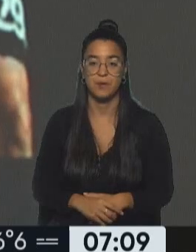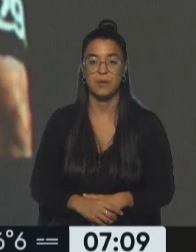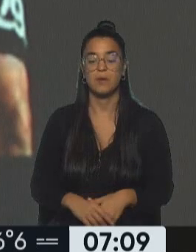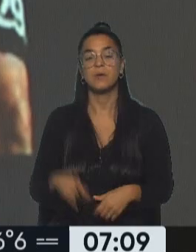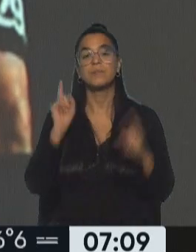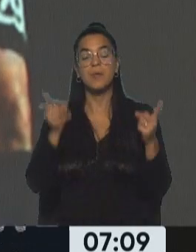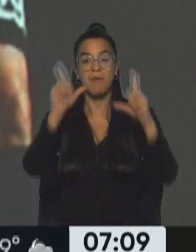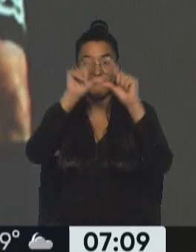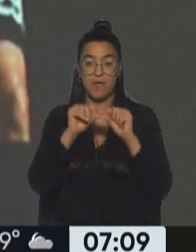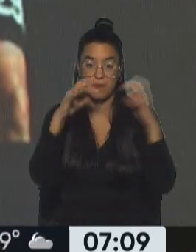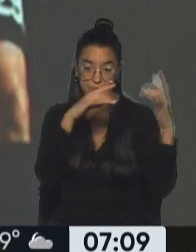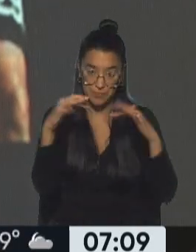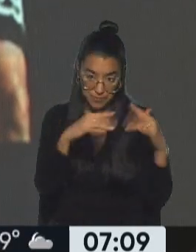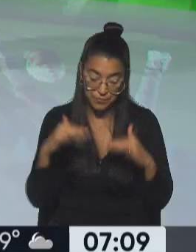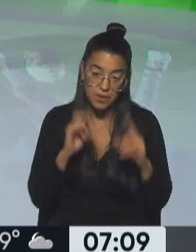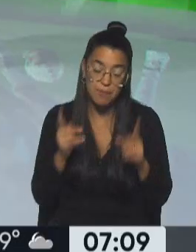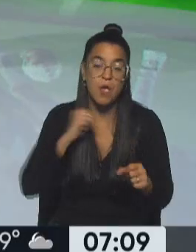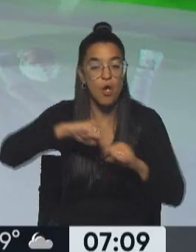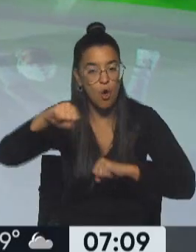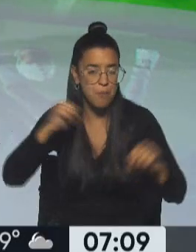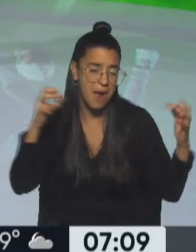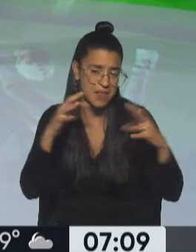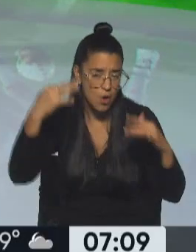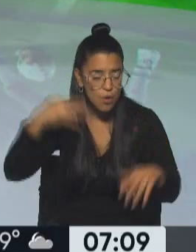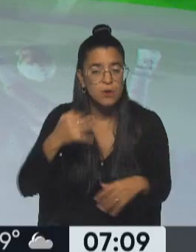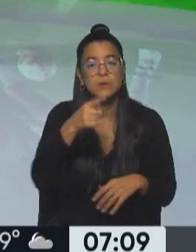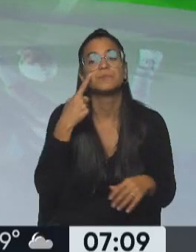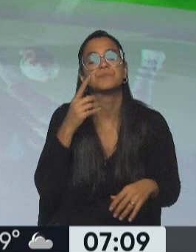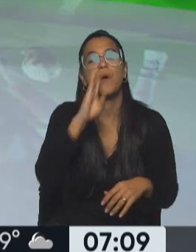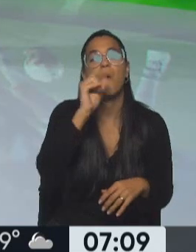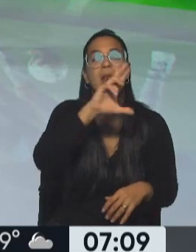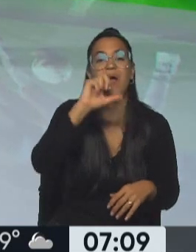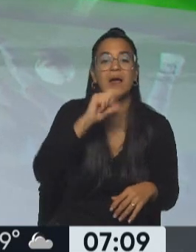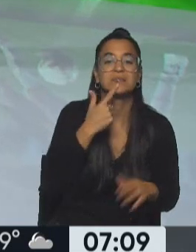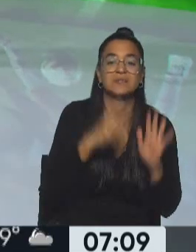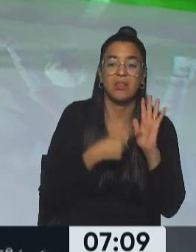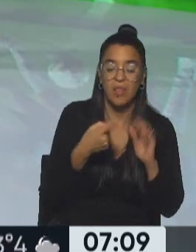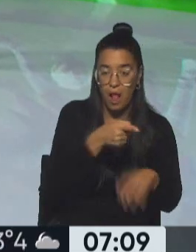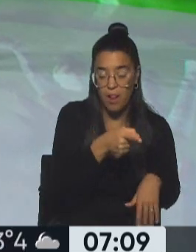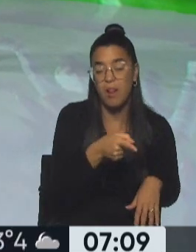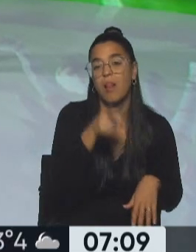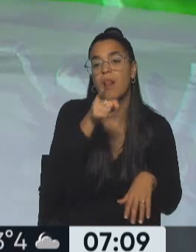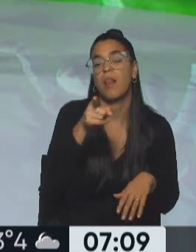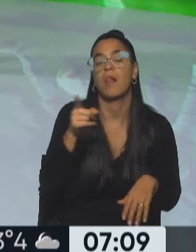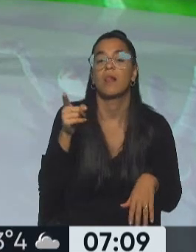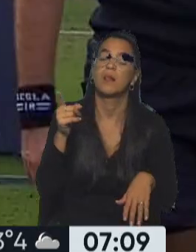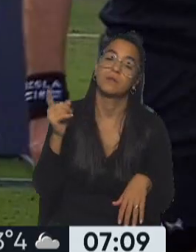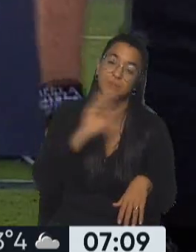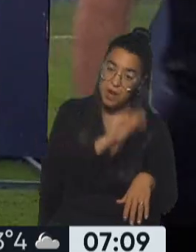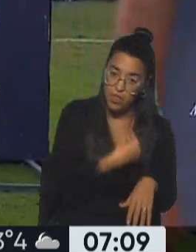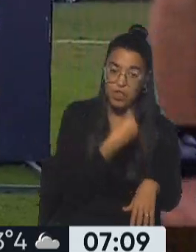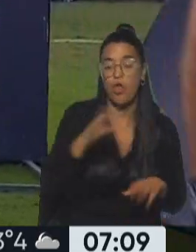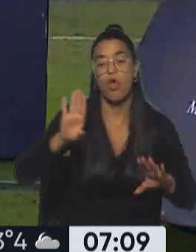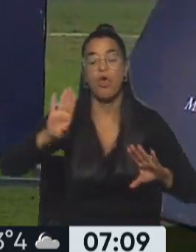Y con el resto de la fecha, claro está, y el resto de los goles con partidazos, ¿eh? Vamos con Barraca Central, que cayó ante Defensa y Justicia, y la